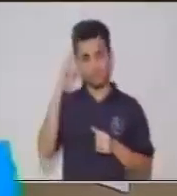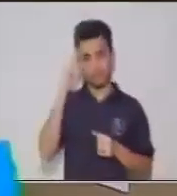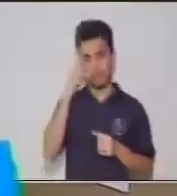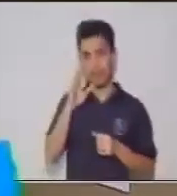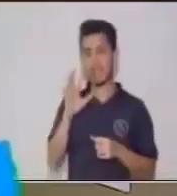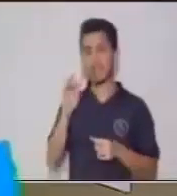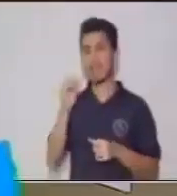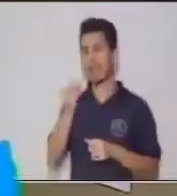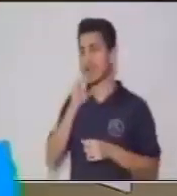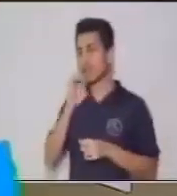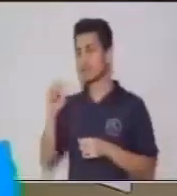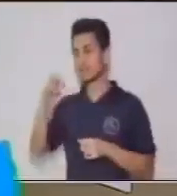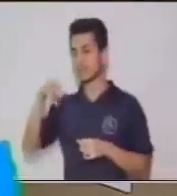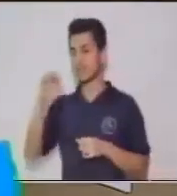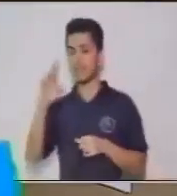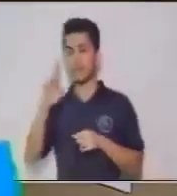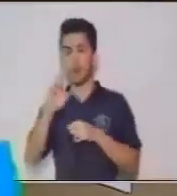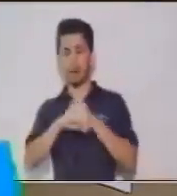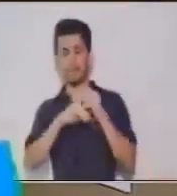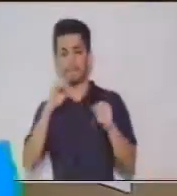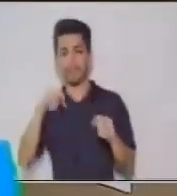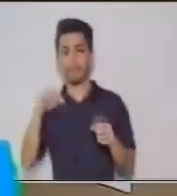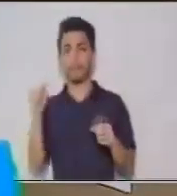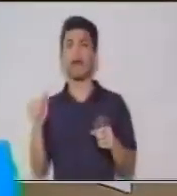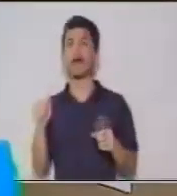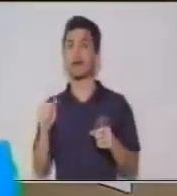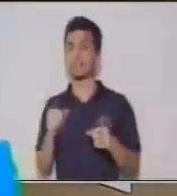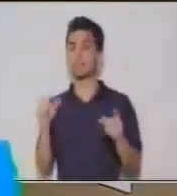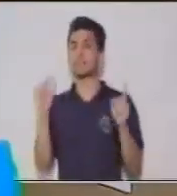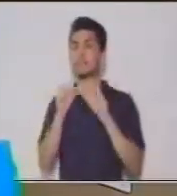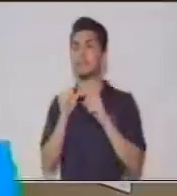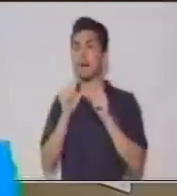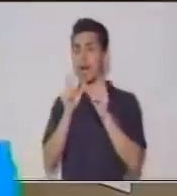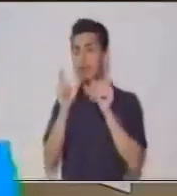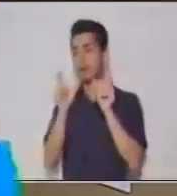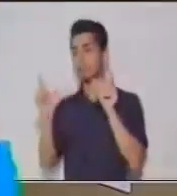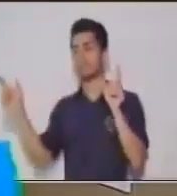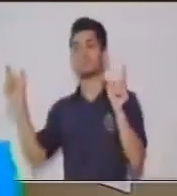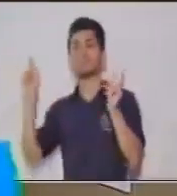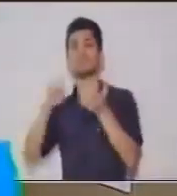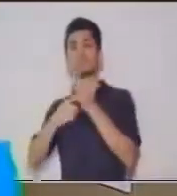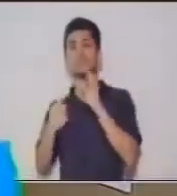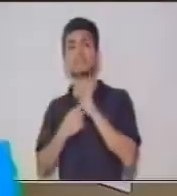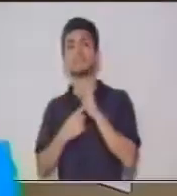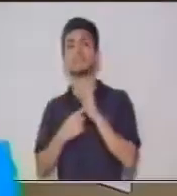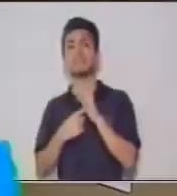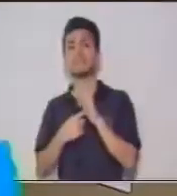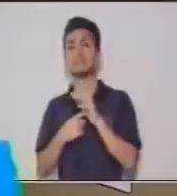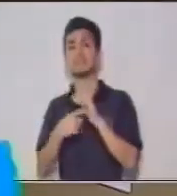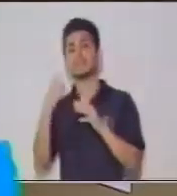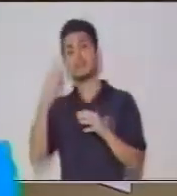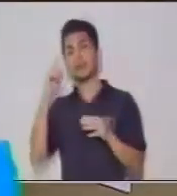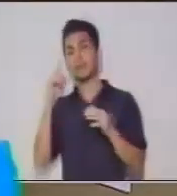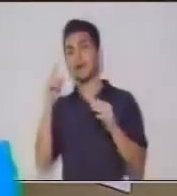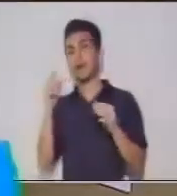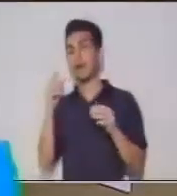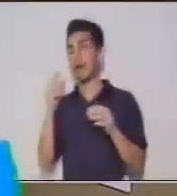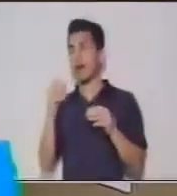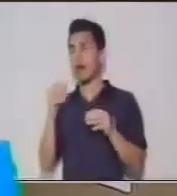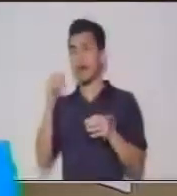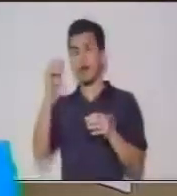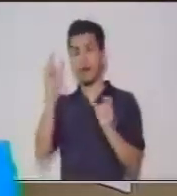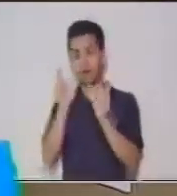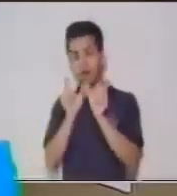¿Alguien sabe? Recuérdense que el morfema es el que le va a dar el significado o lo que va al final